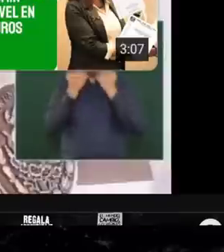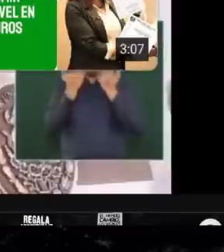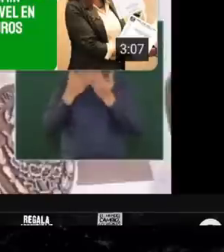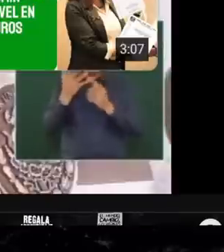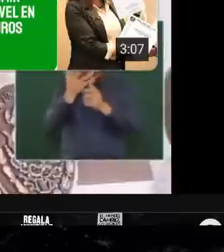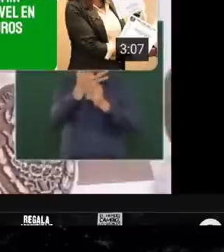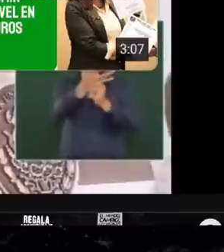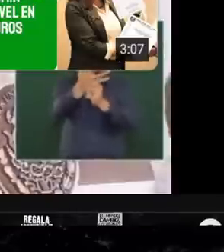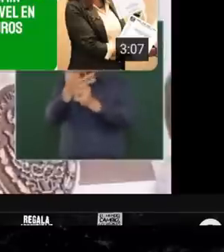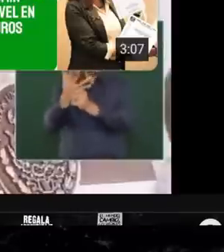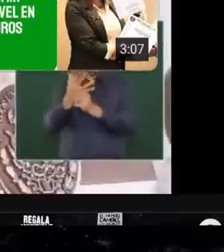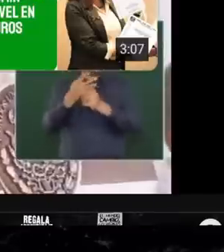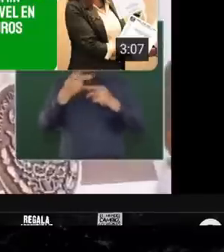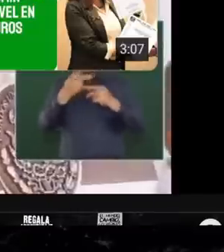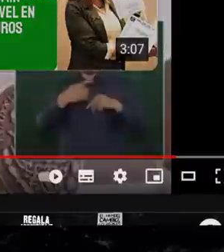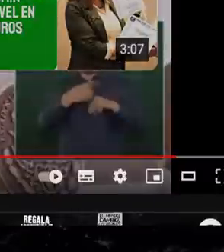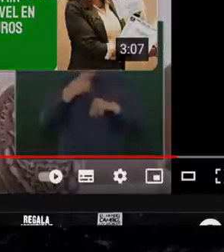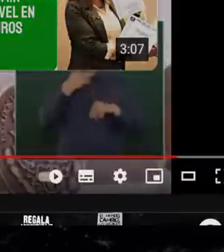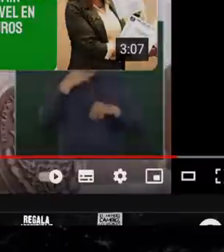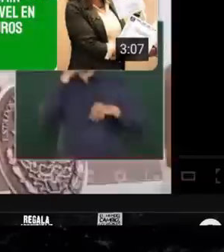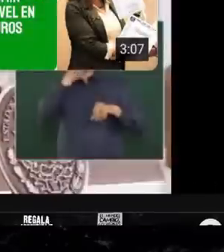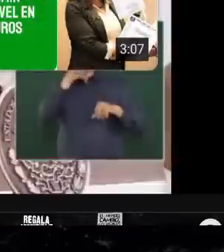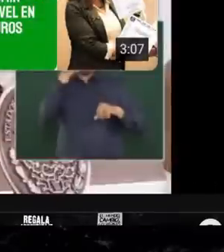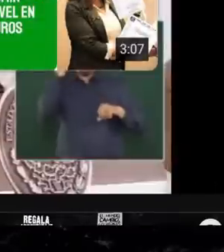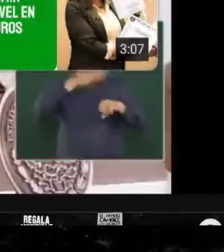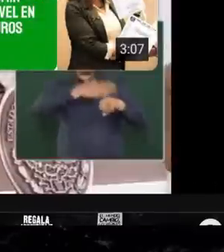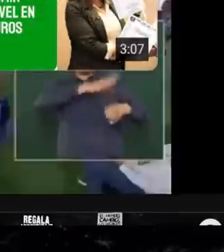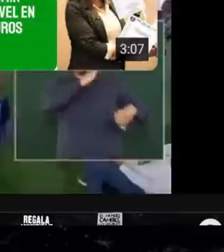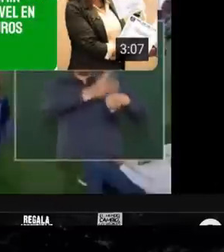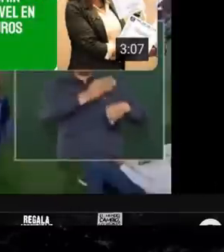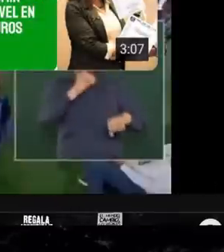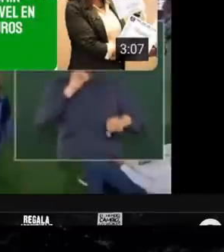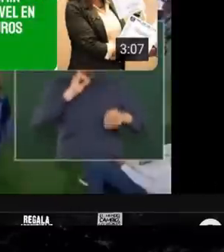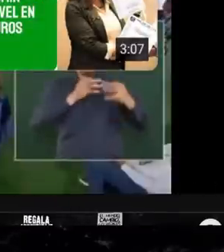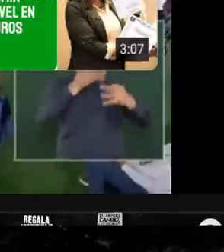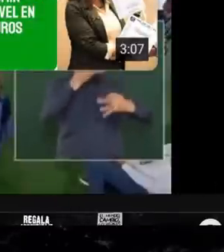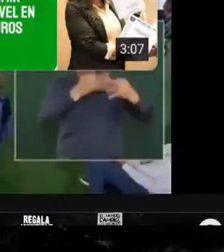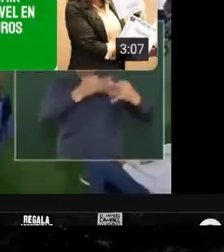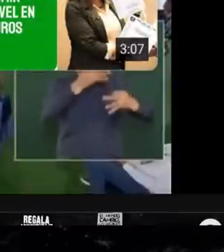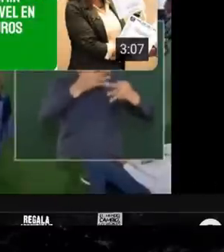a la ministra.